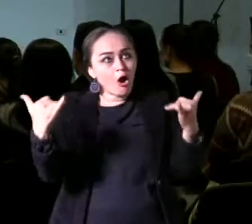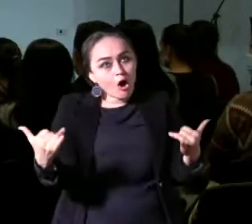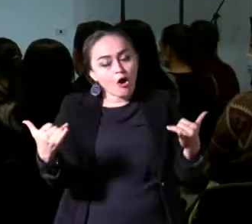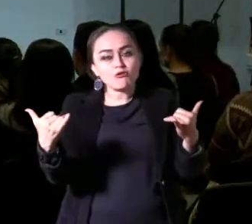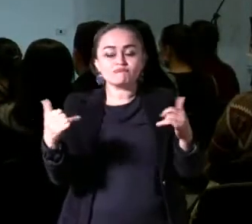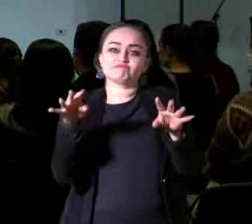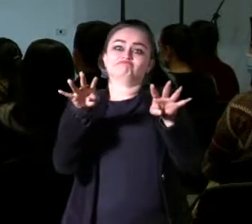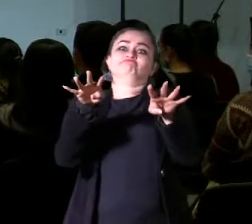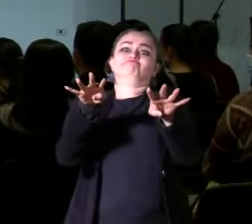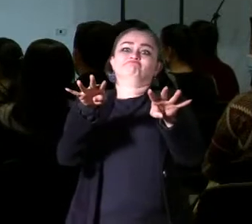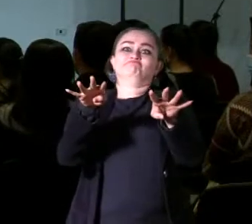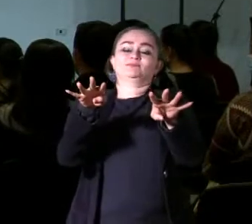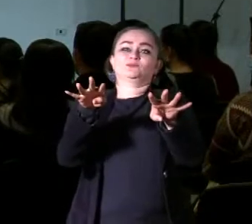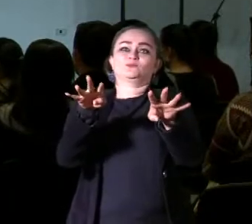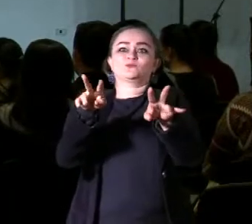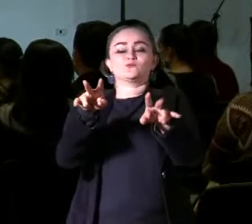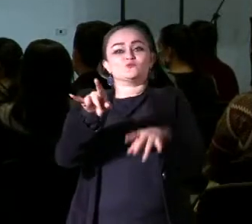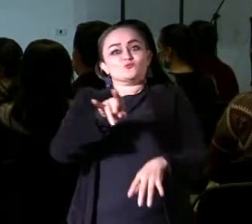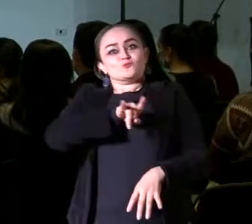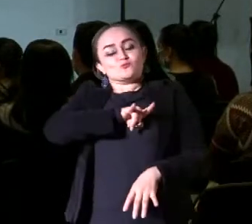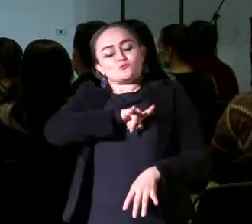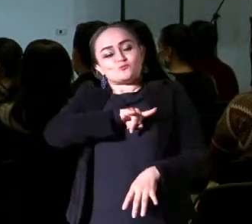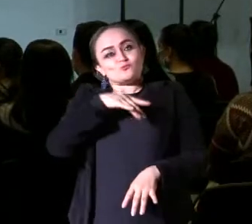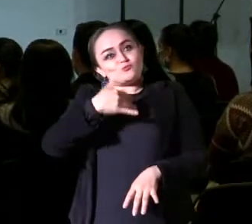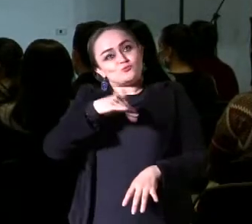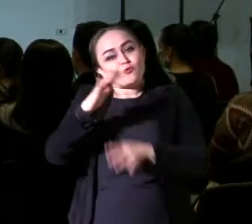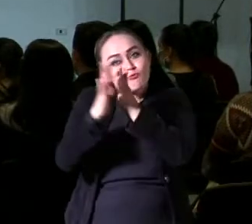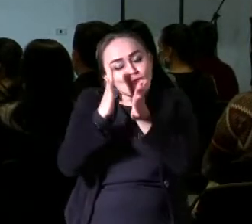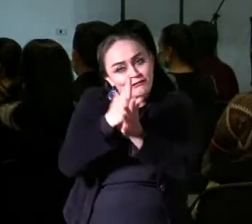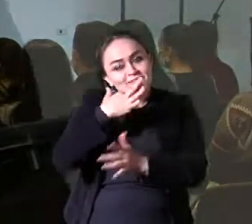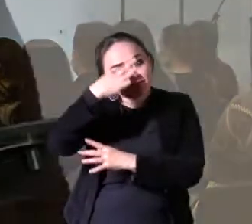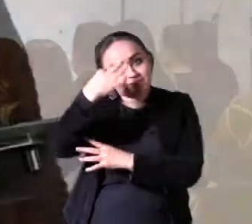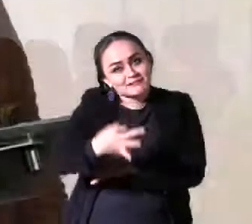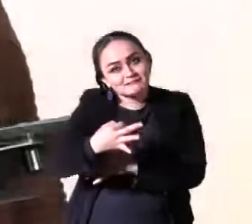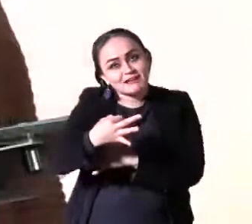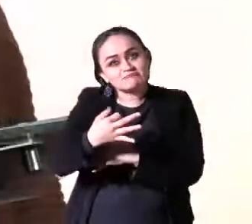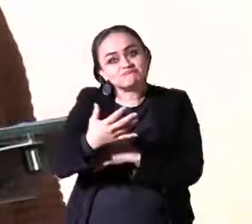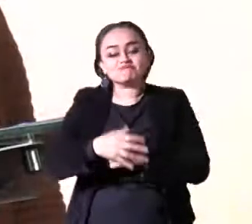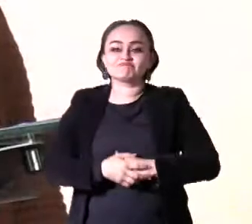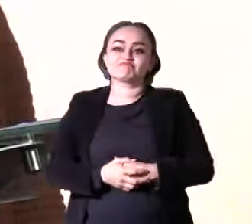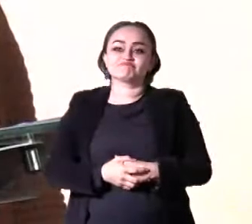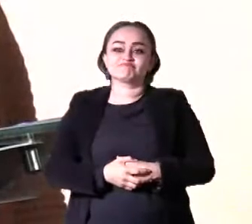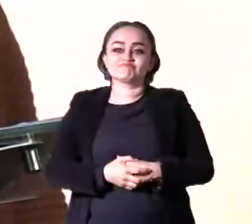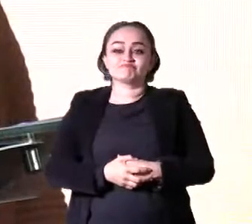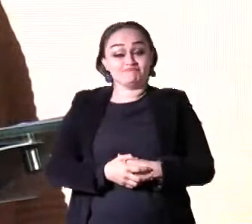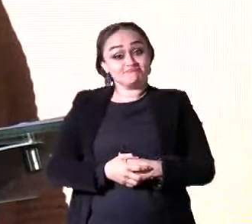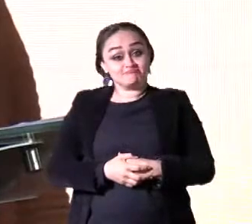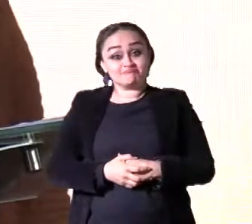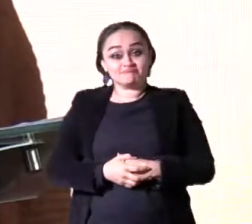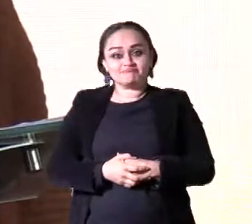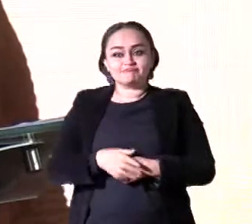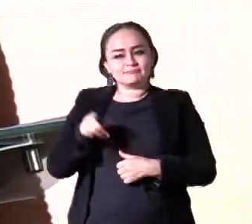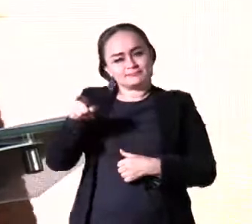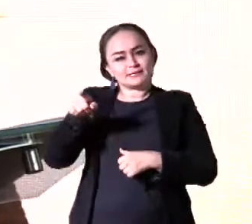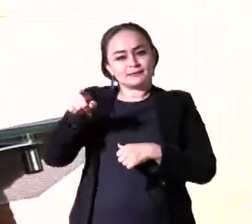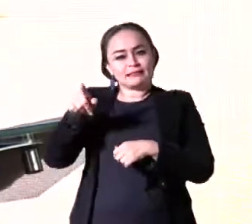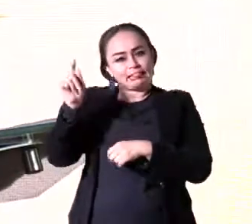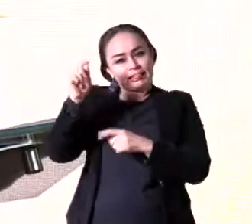de algo de verdad yolanda cerón